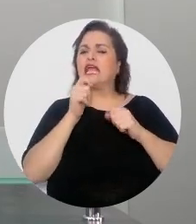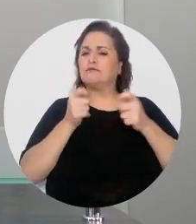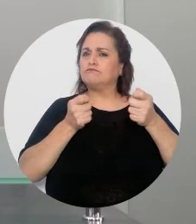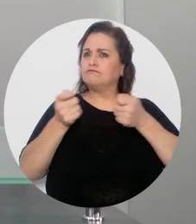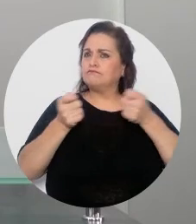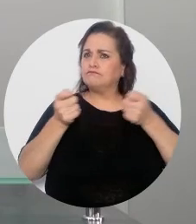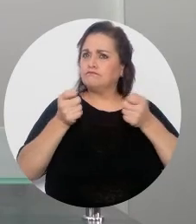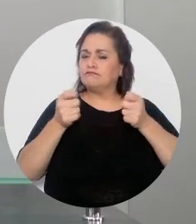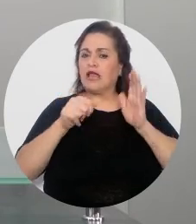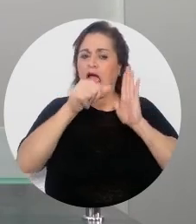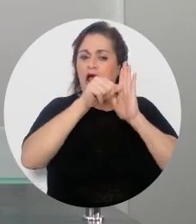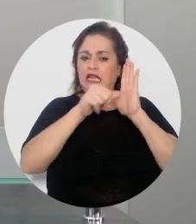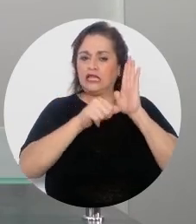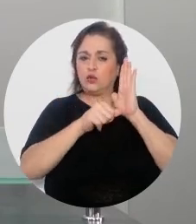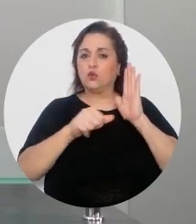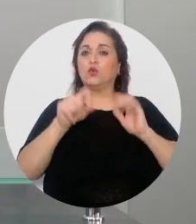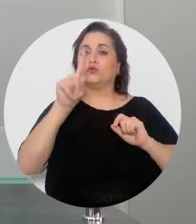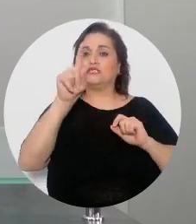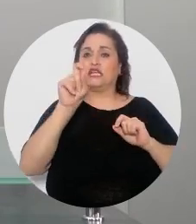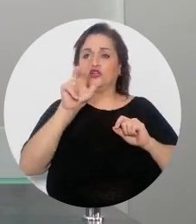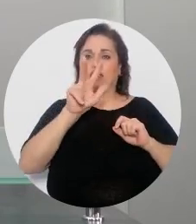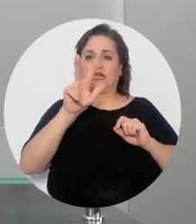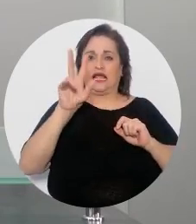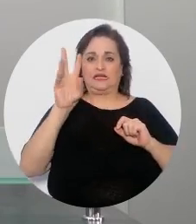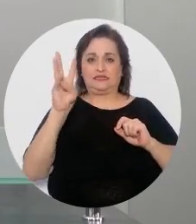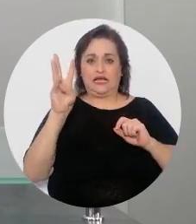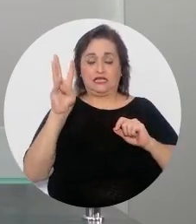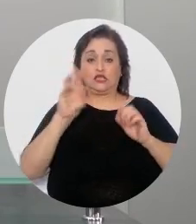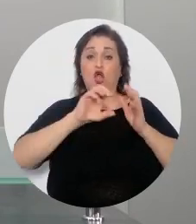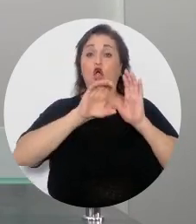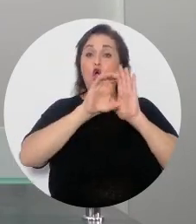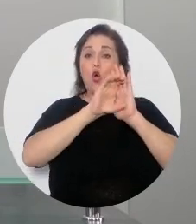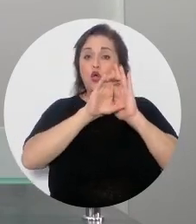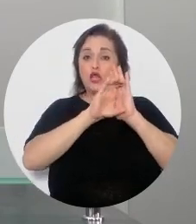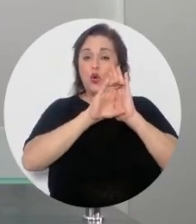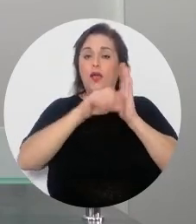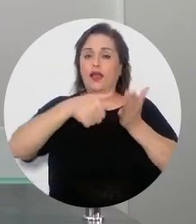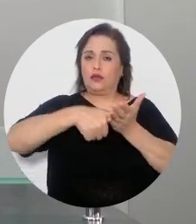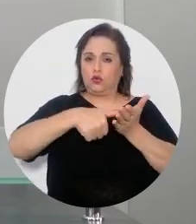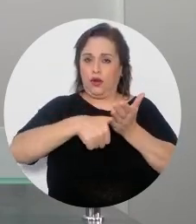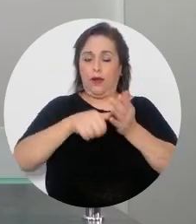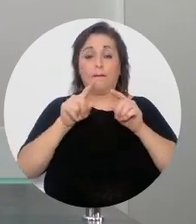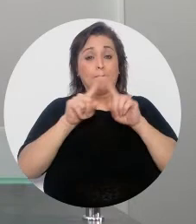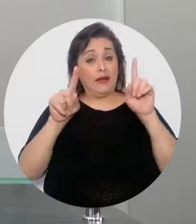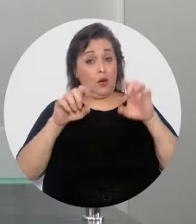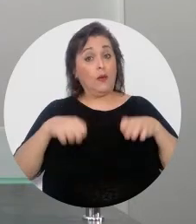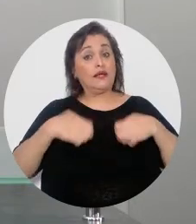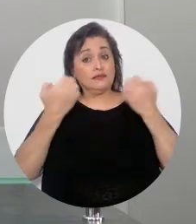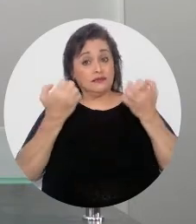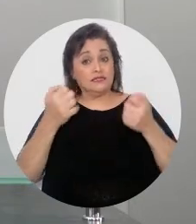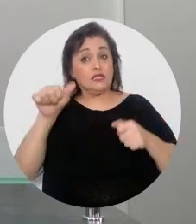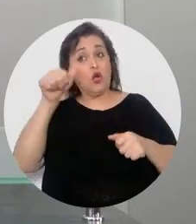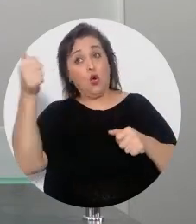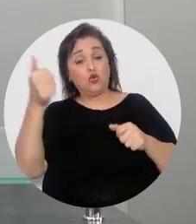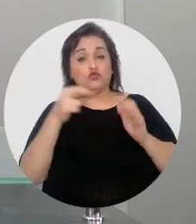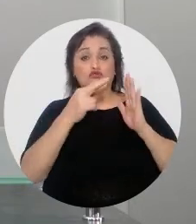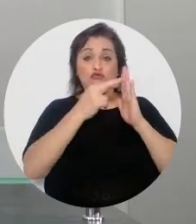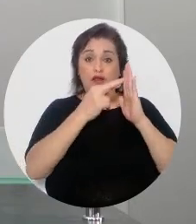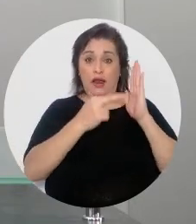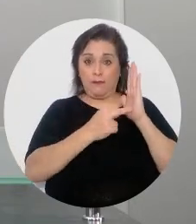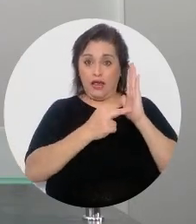regulada en el artículo 136 de nuestro Código Electoral, pero existen